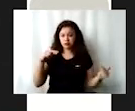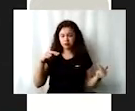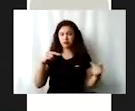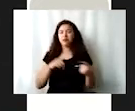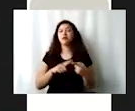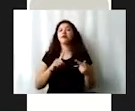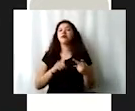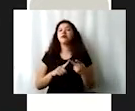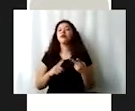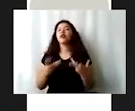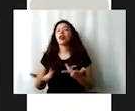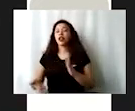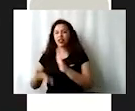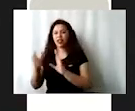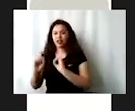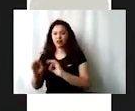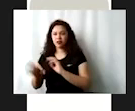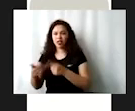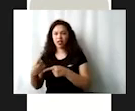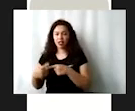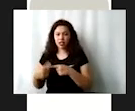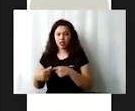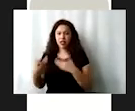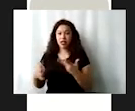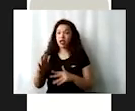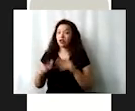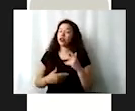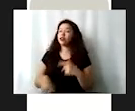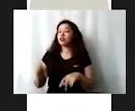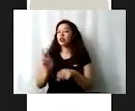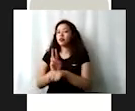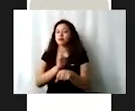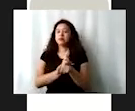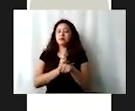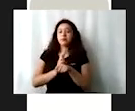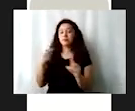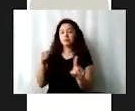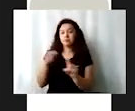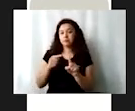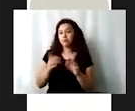en corporativo, en ocasiones va a requerir la supervisión directa.